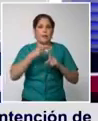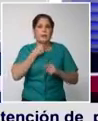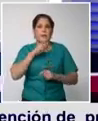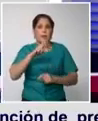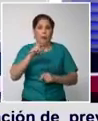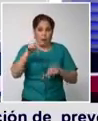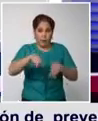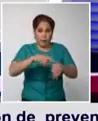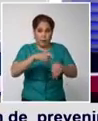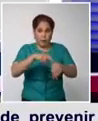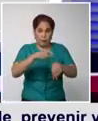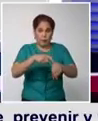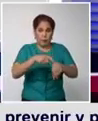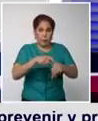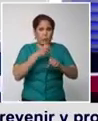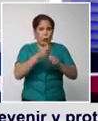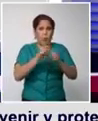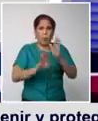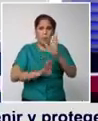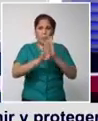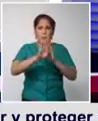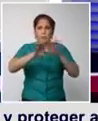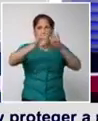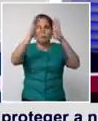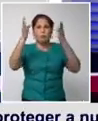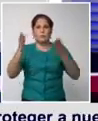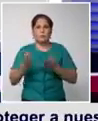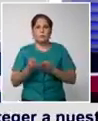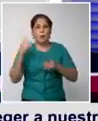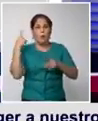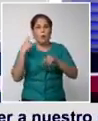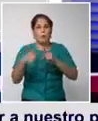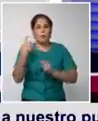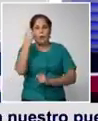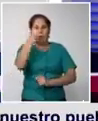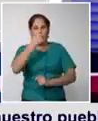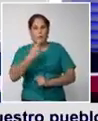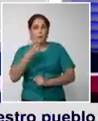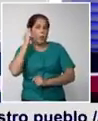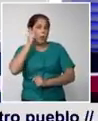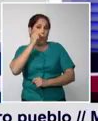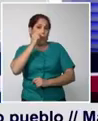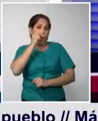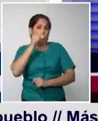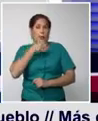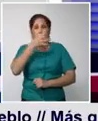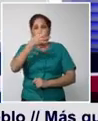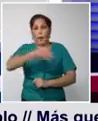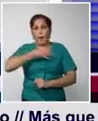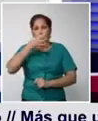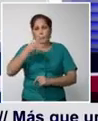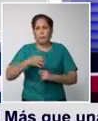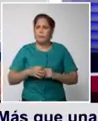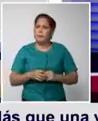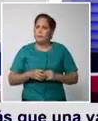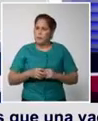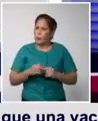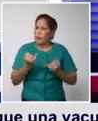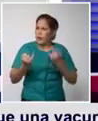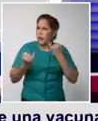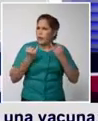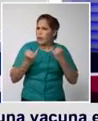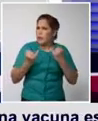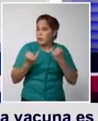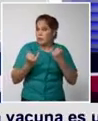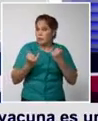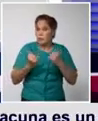estos momentos una de las más avanzadas en el mundo. Sí. Otra pregunta de un televidente que ha seguido la transmisión, muy interesado. Durante